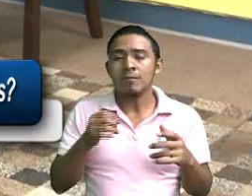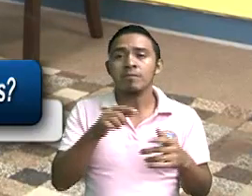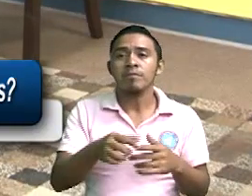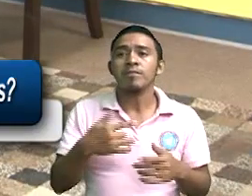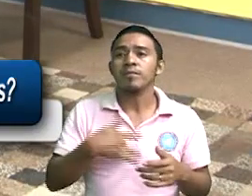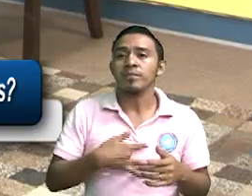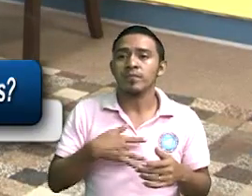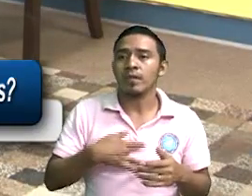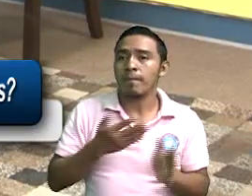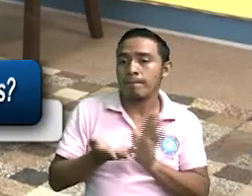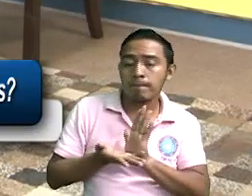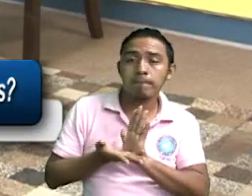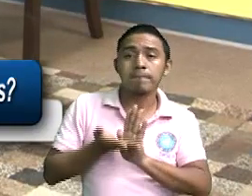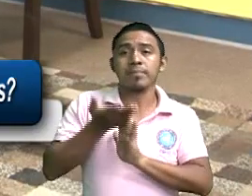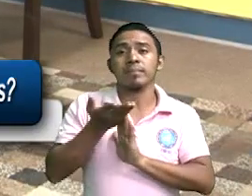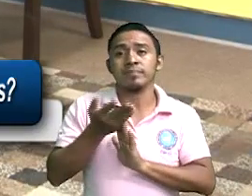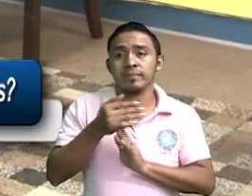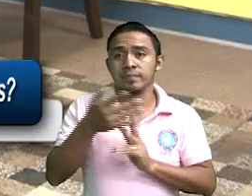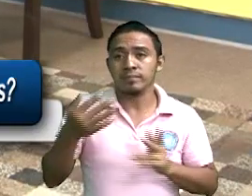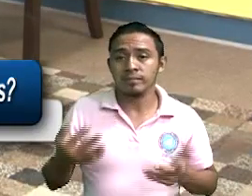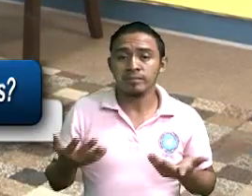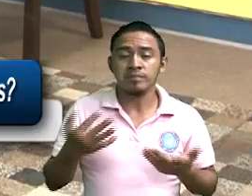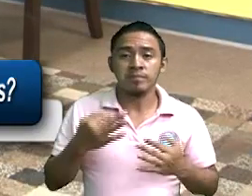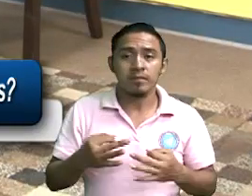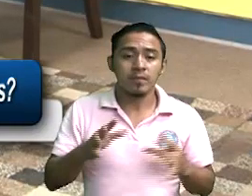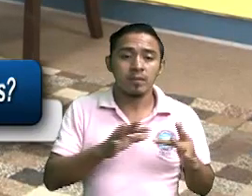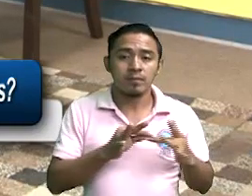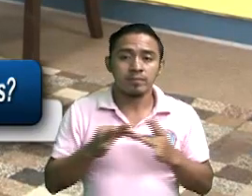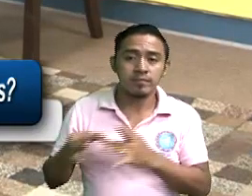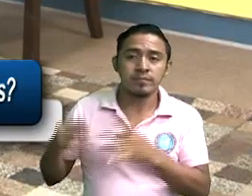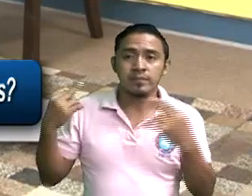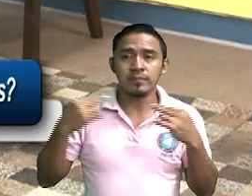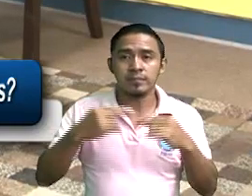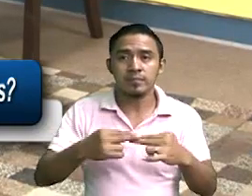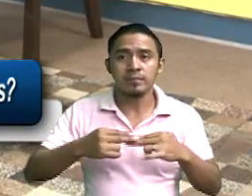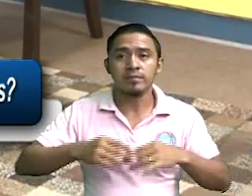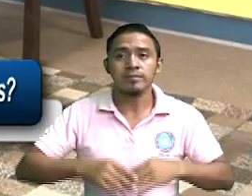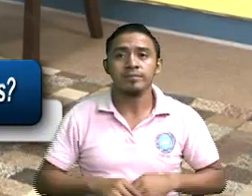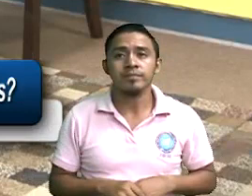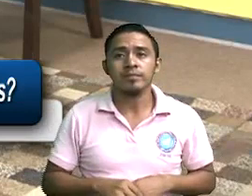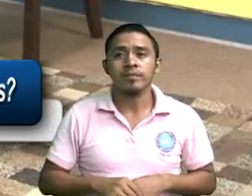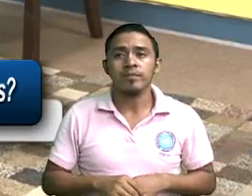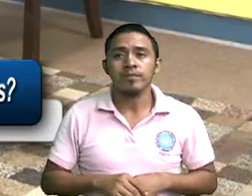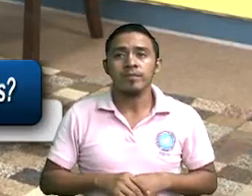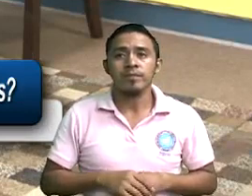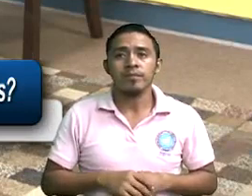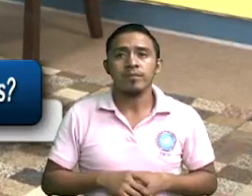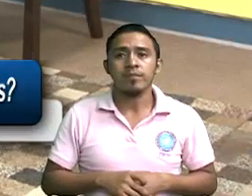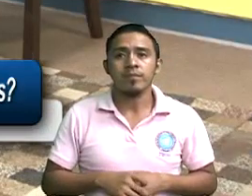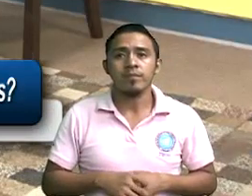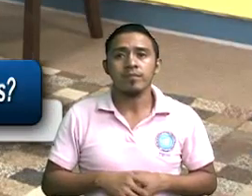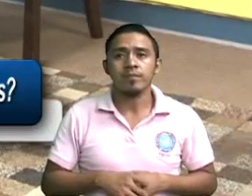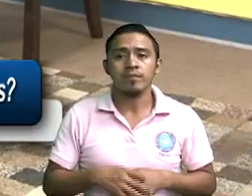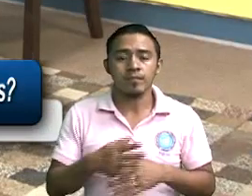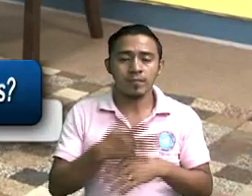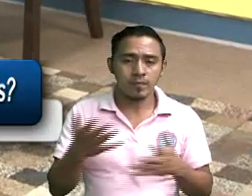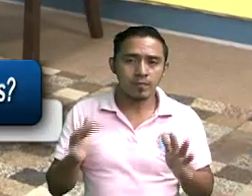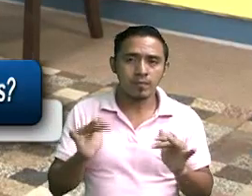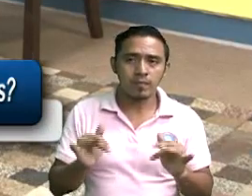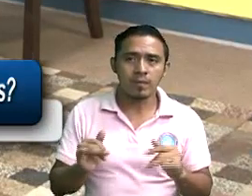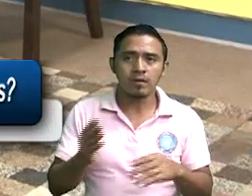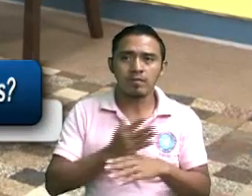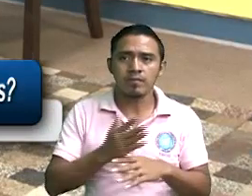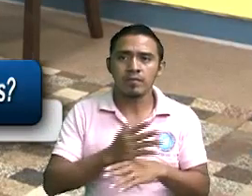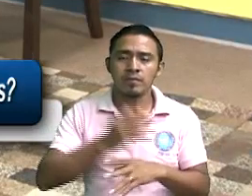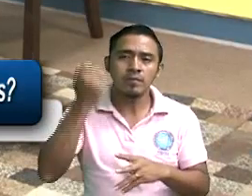ya requiere un grado bastante alto de especialización para poder diagnosticarlas. Y algo más, Jonathan, hemos hablado de